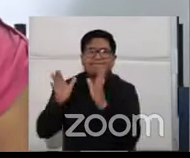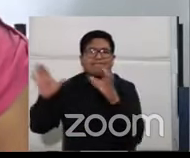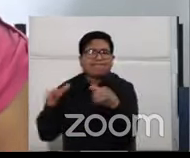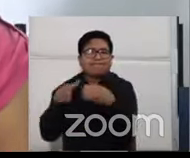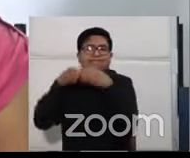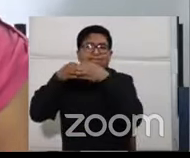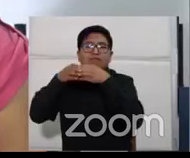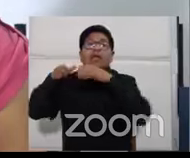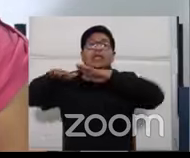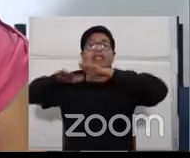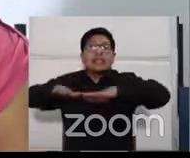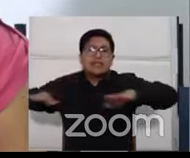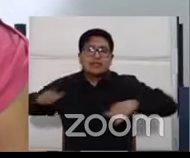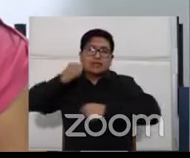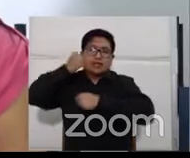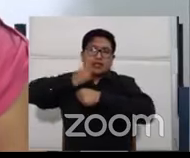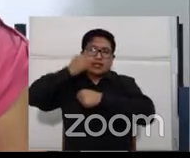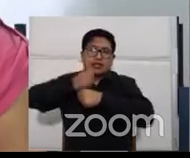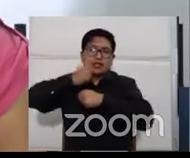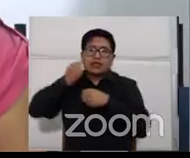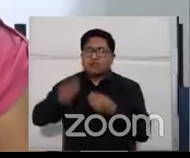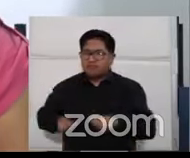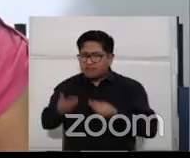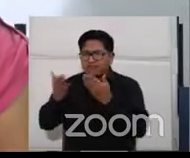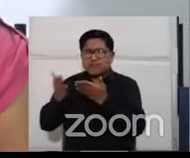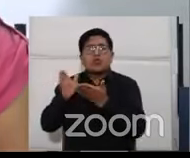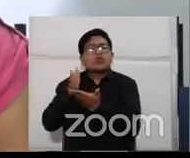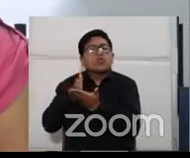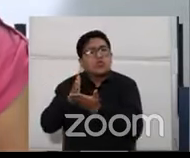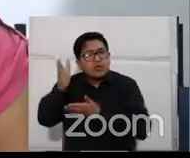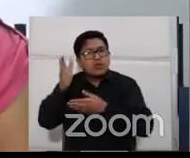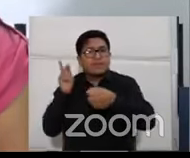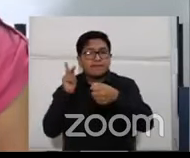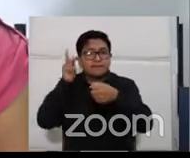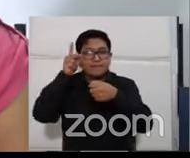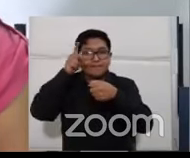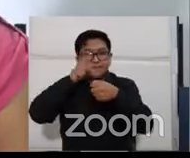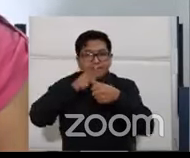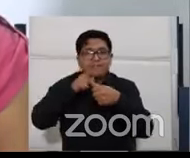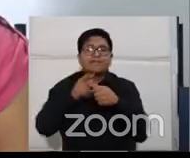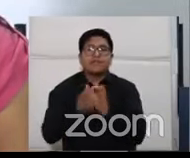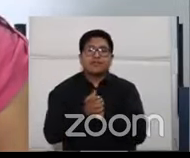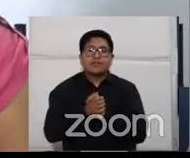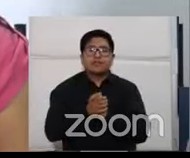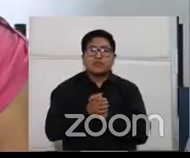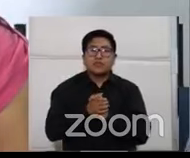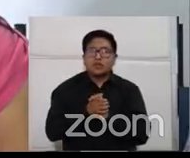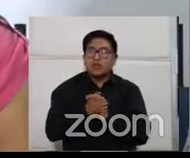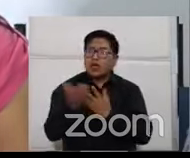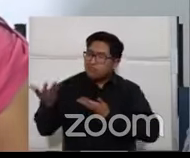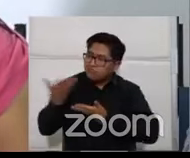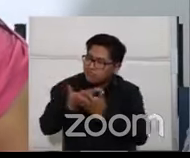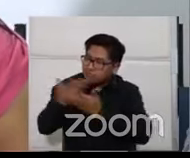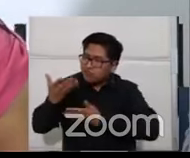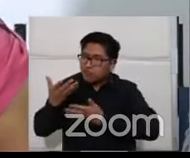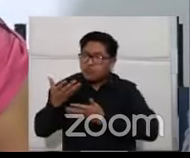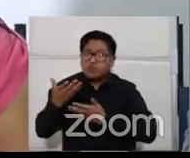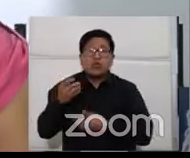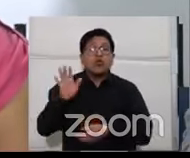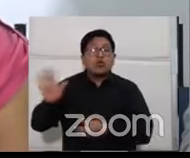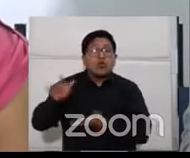en el marco del derecho a la participación que garantice procesos de escucha efectiva no sólo de la